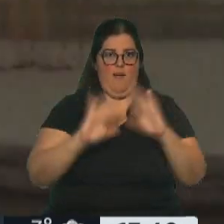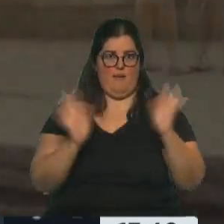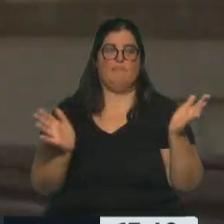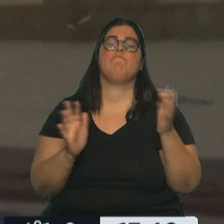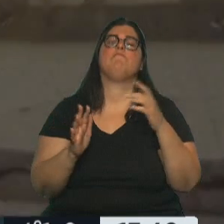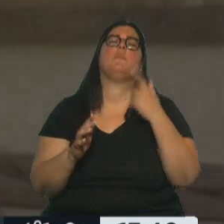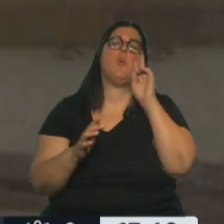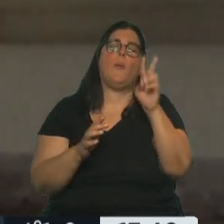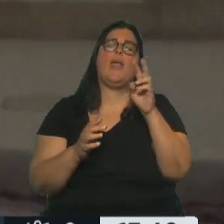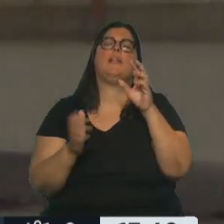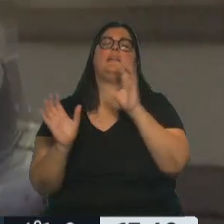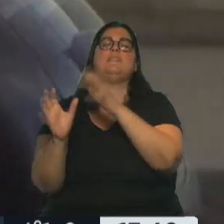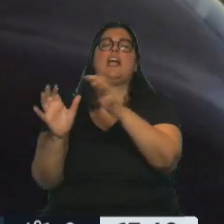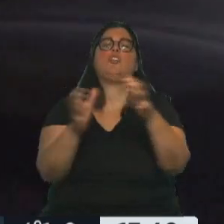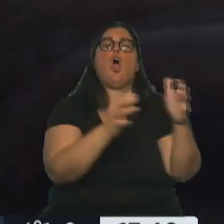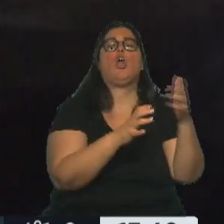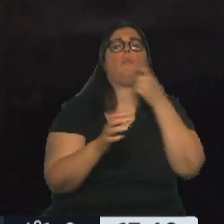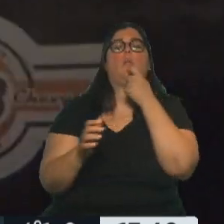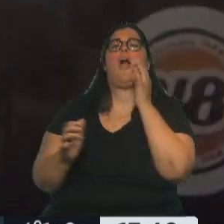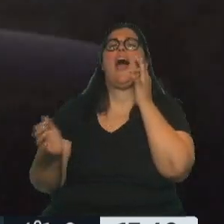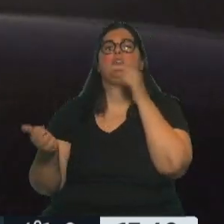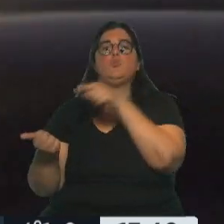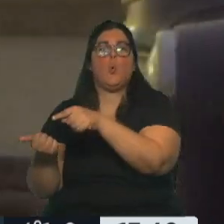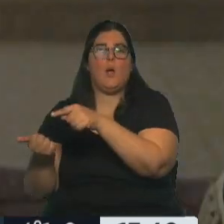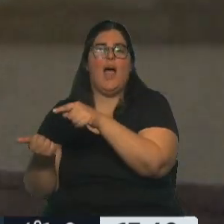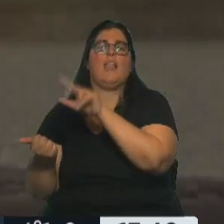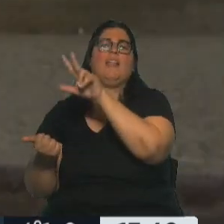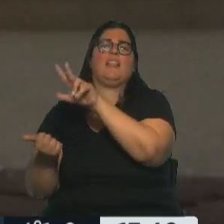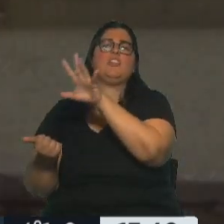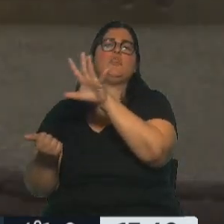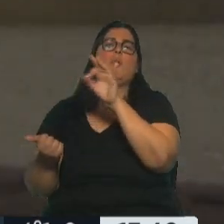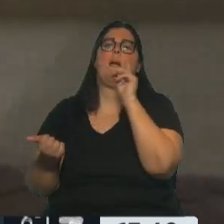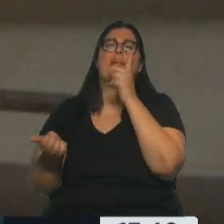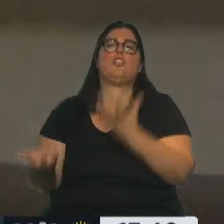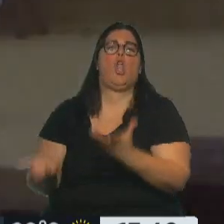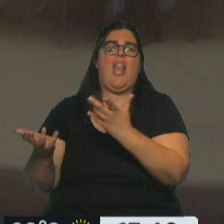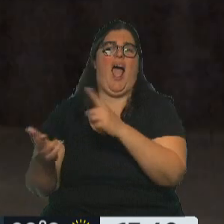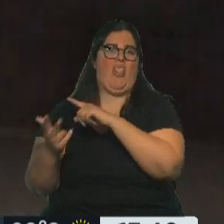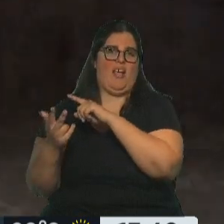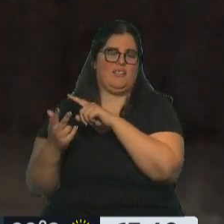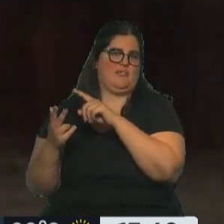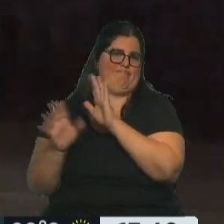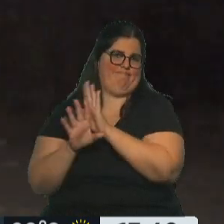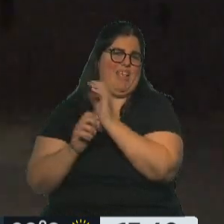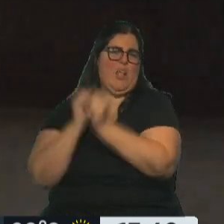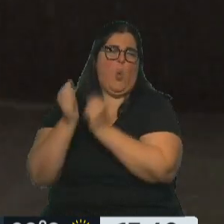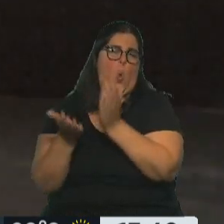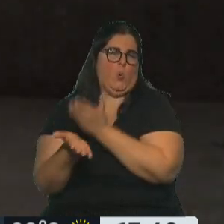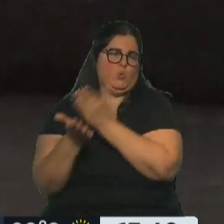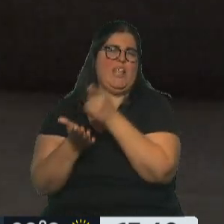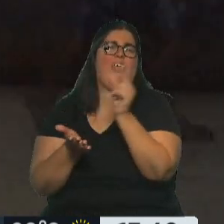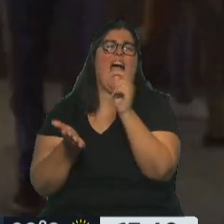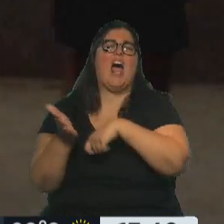sector, el azúcar no supera las 350.000 toneladas. Ha caído la industria del sector del